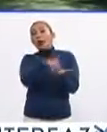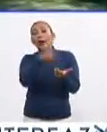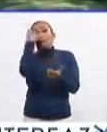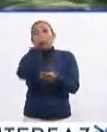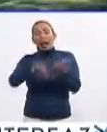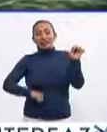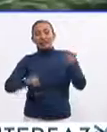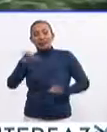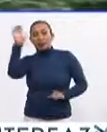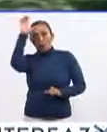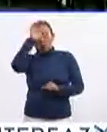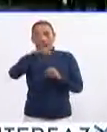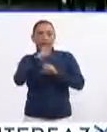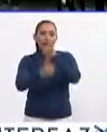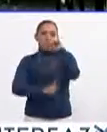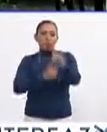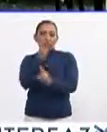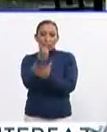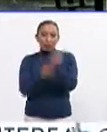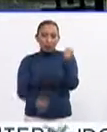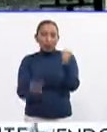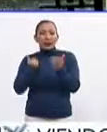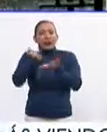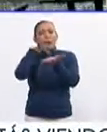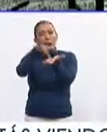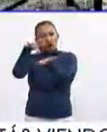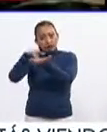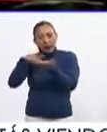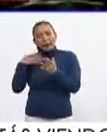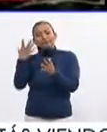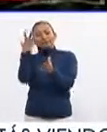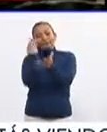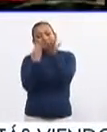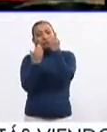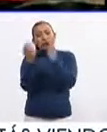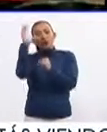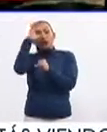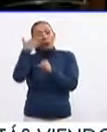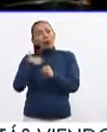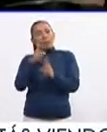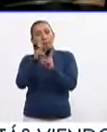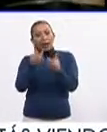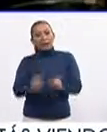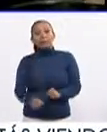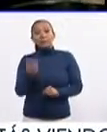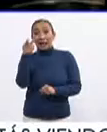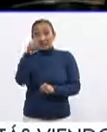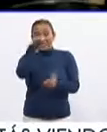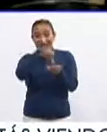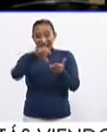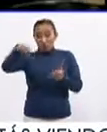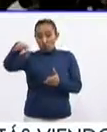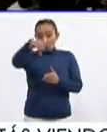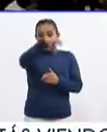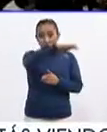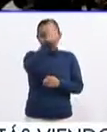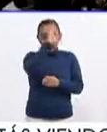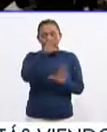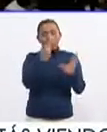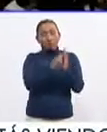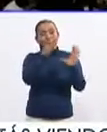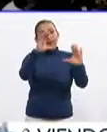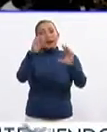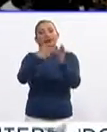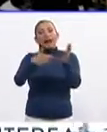para actividades culturales y deportivas que contribuirán a la formación de una cultura de paz. En estos centros culturales se